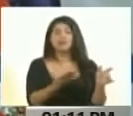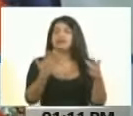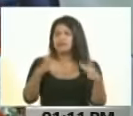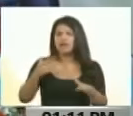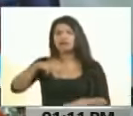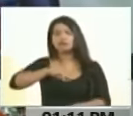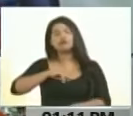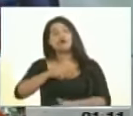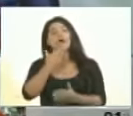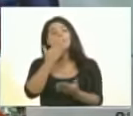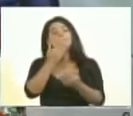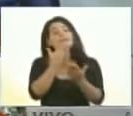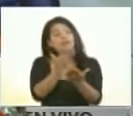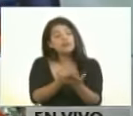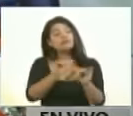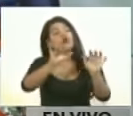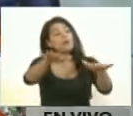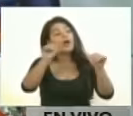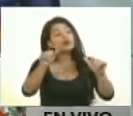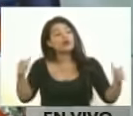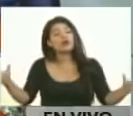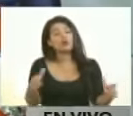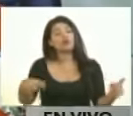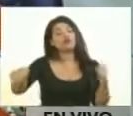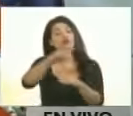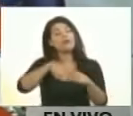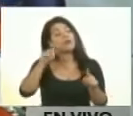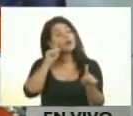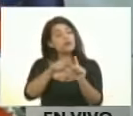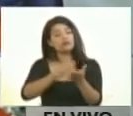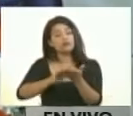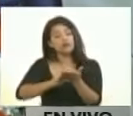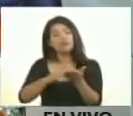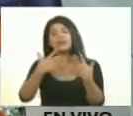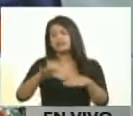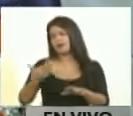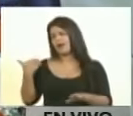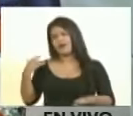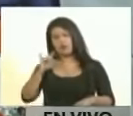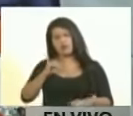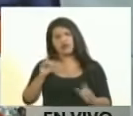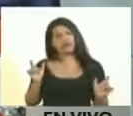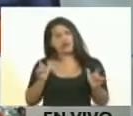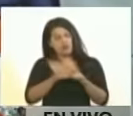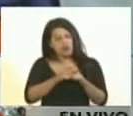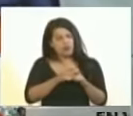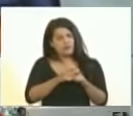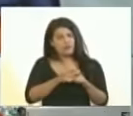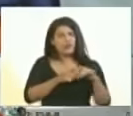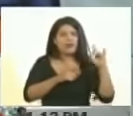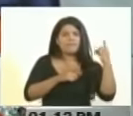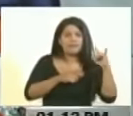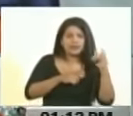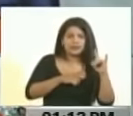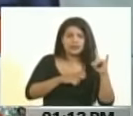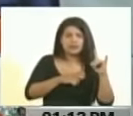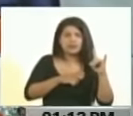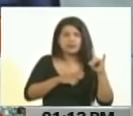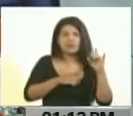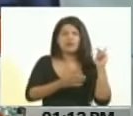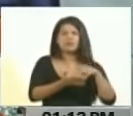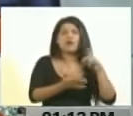de controversias, hemos iniciado ya un procedimiento. El lunes se dio la reunión con participación